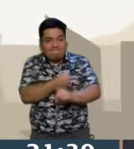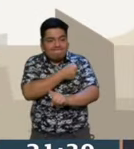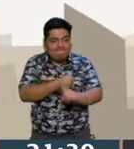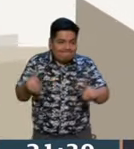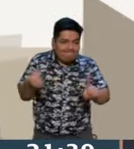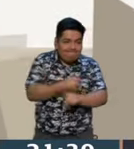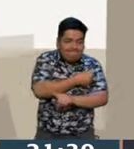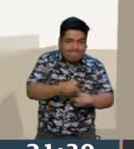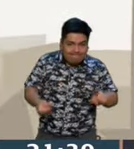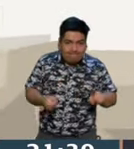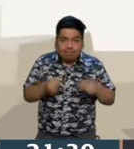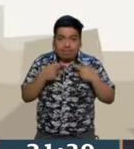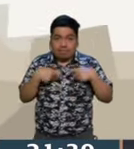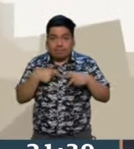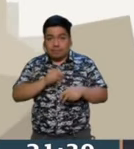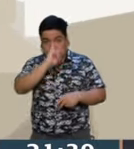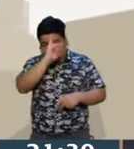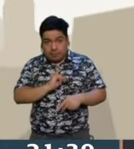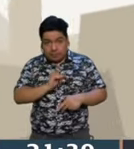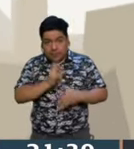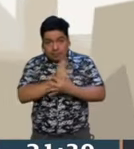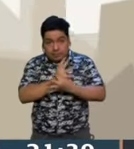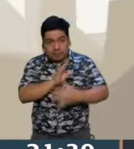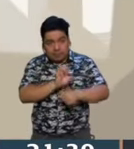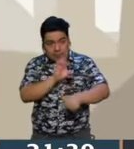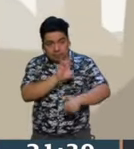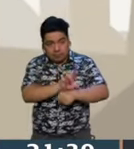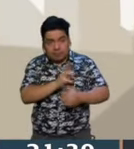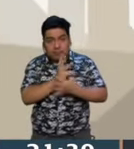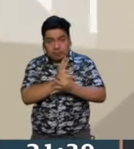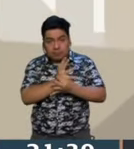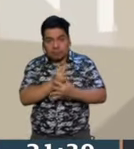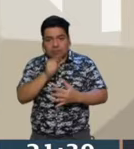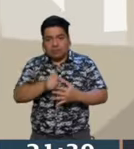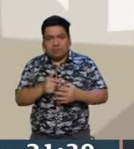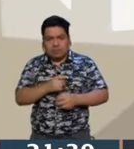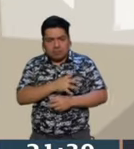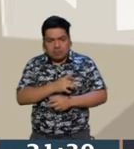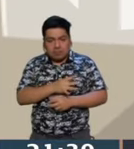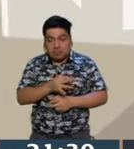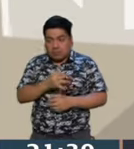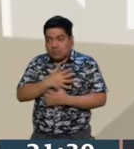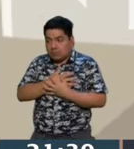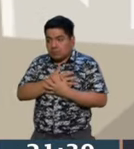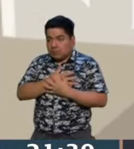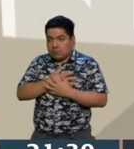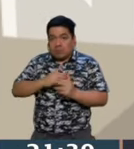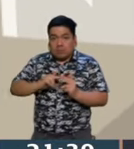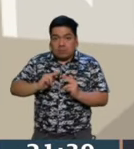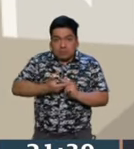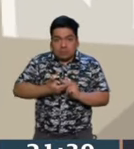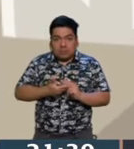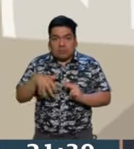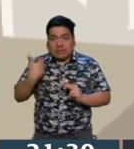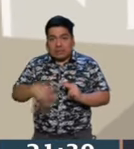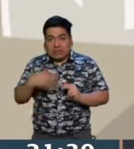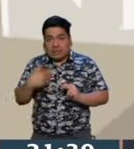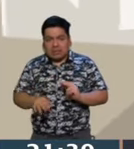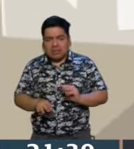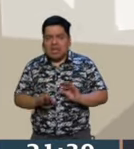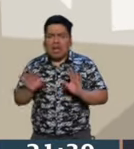Roberto Canseco, el jefe de la misión diplomática en Ecuador, el temor es que lo maten. Y mira qué sabias palabras cuando